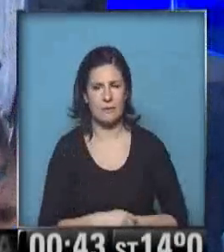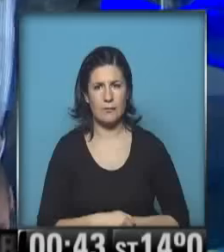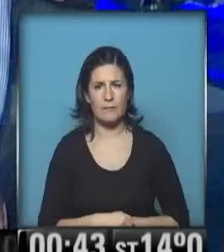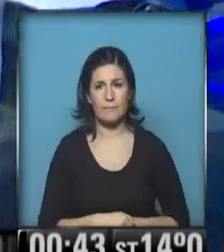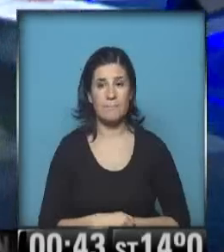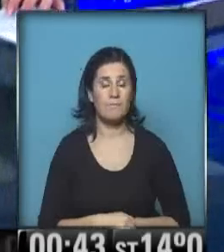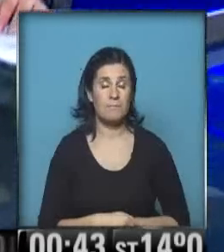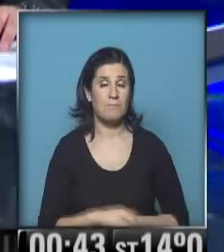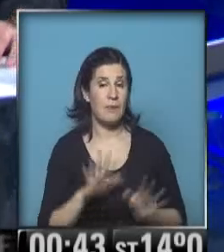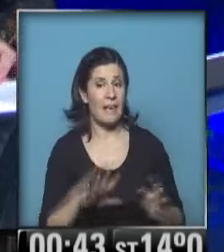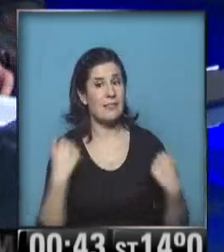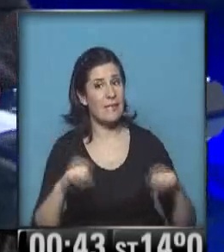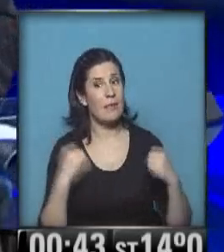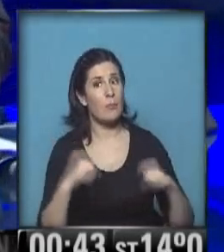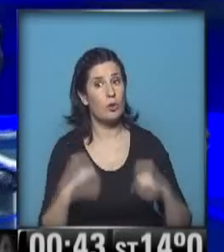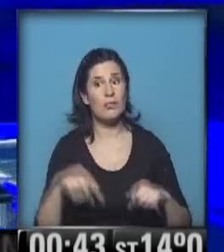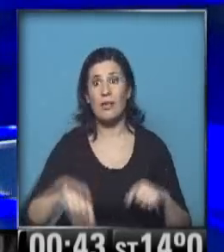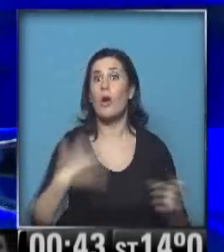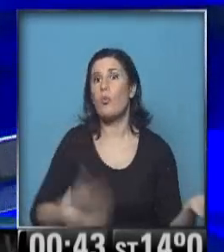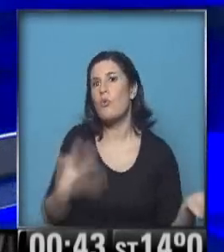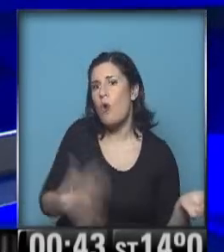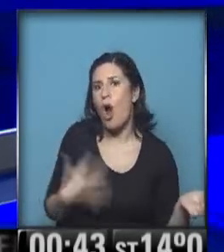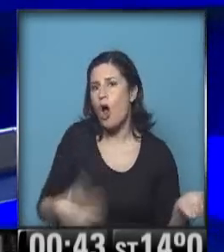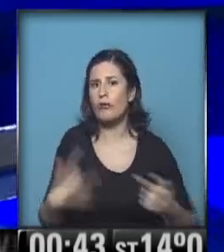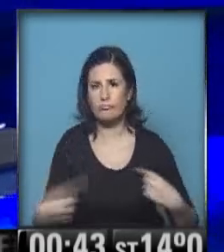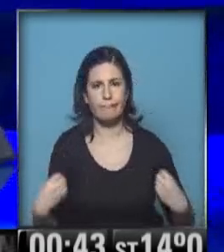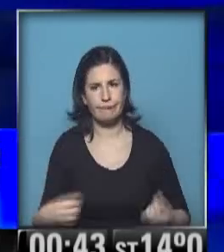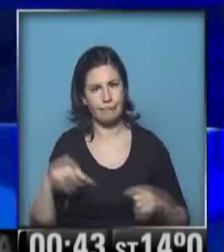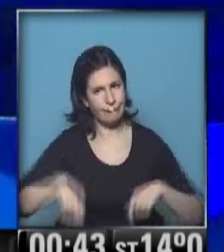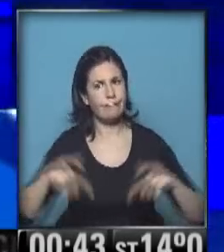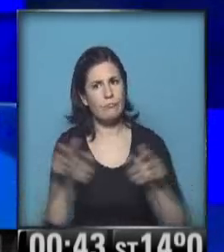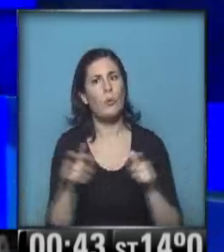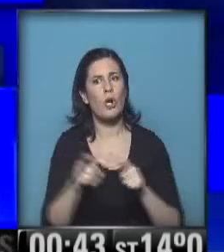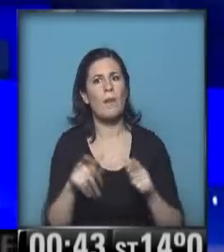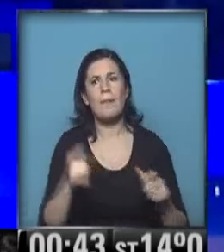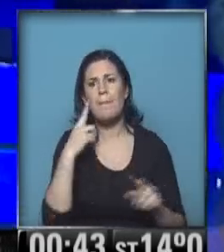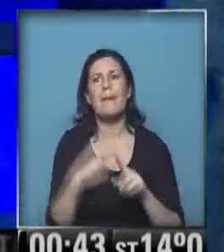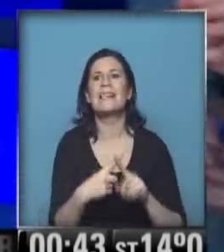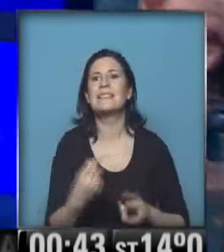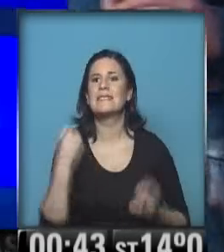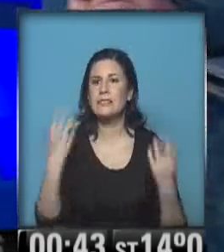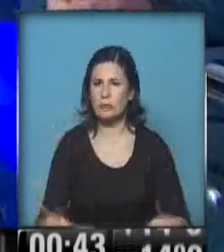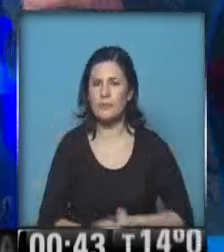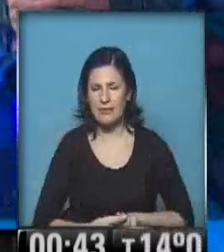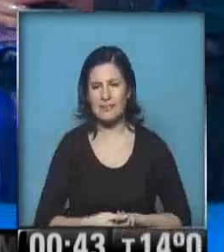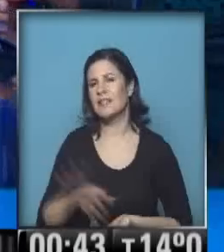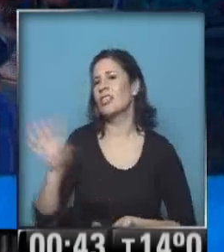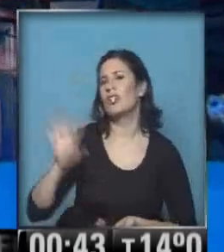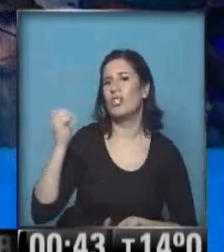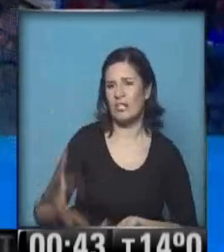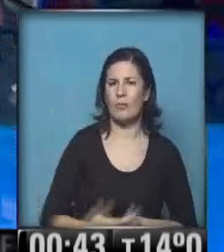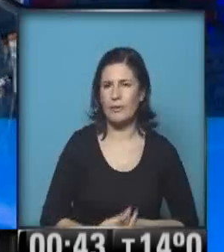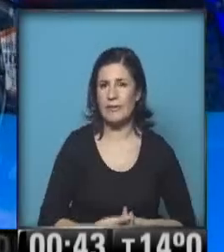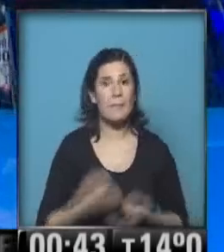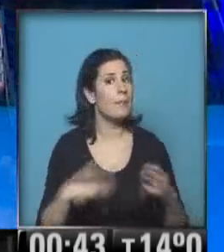Así las cosas en el deporte, es ahora el momento del rock en este programa. Maxi Martín. Bienvenido. ¿Cómo estamos? Bienvenido. ¿Con